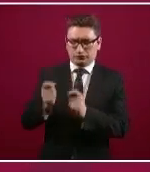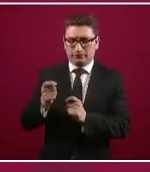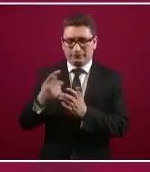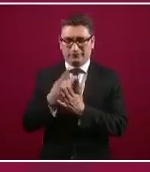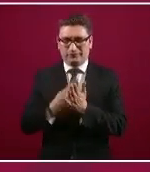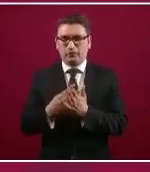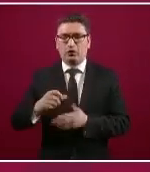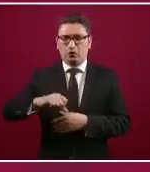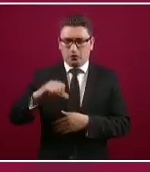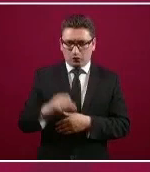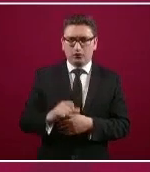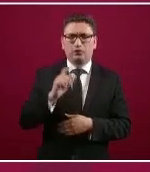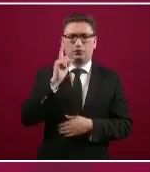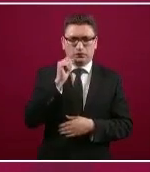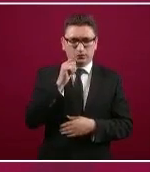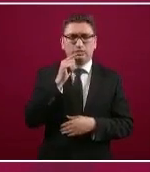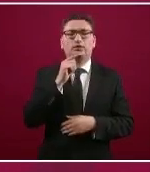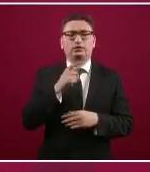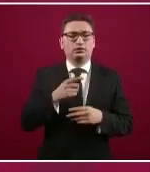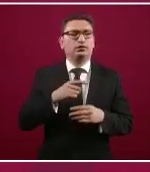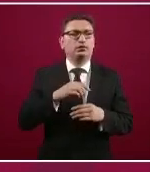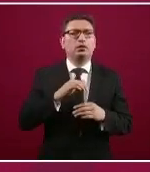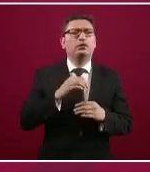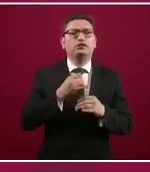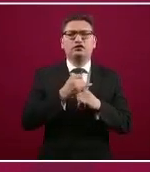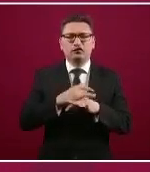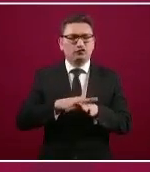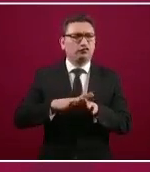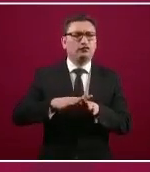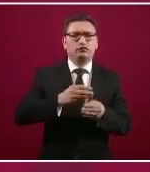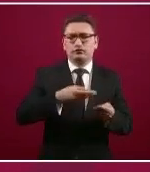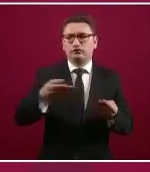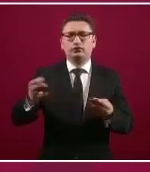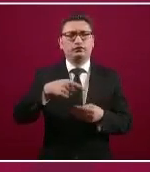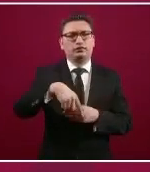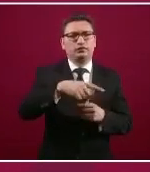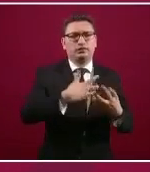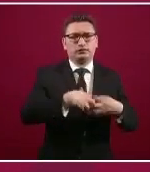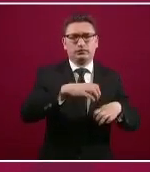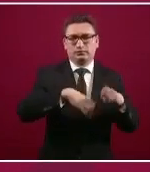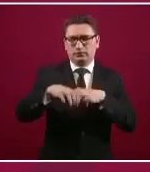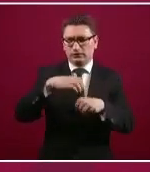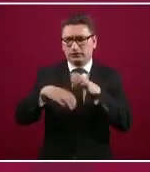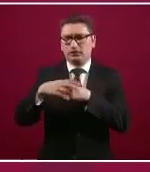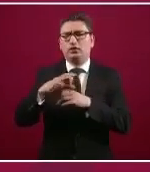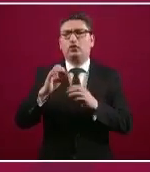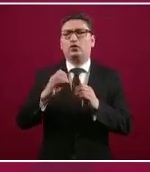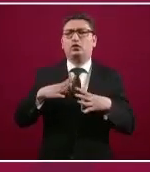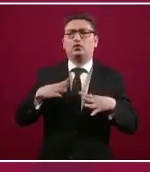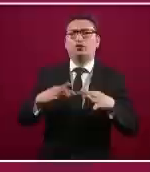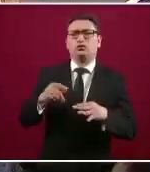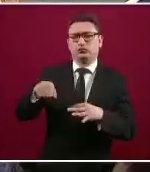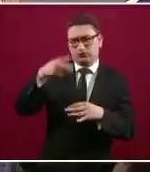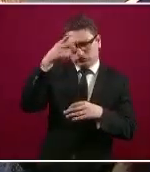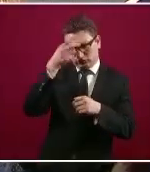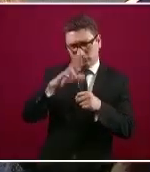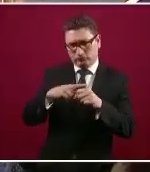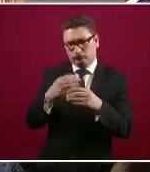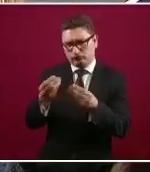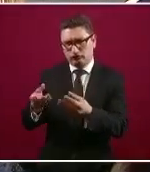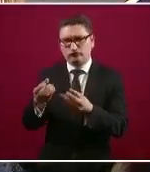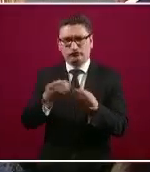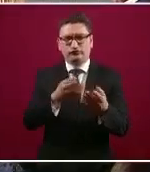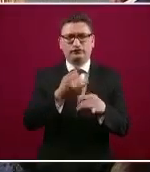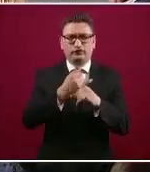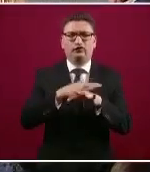mañana hablar personalmente, a entregar información a empresarios y a los directivos de fundaciones